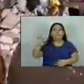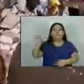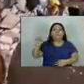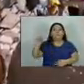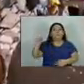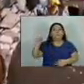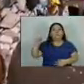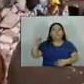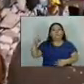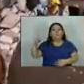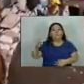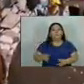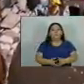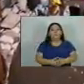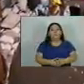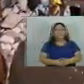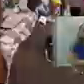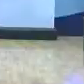Noticiero Hechos